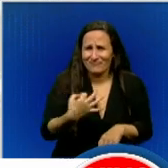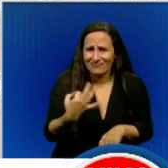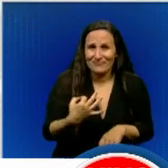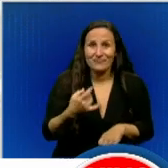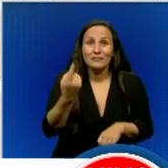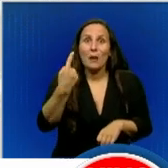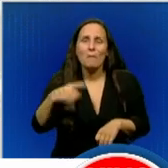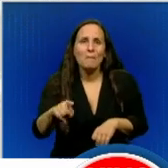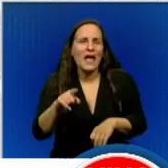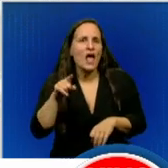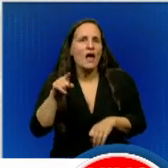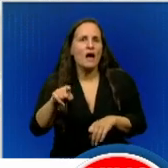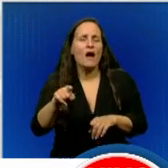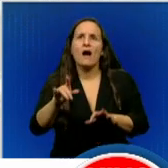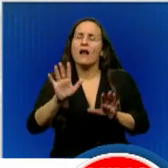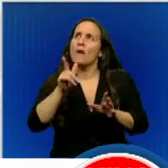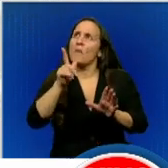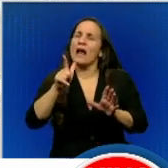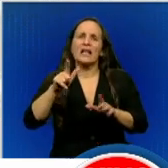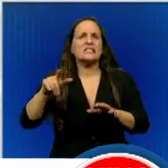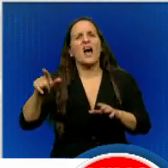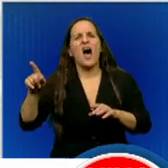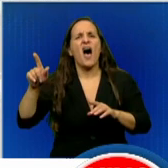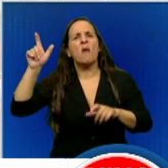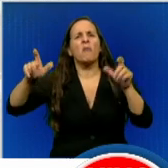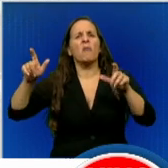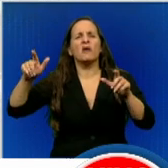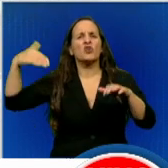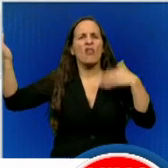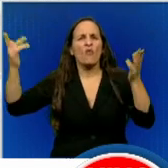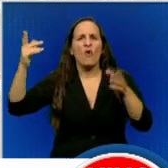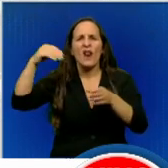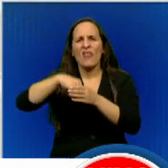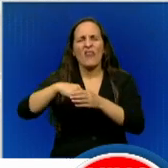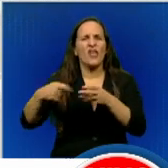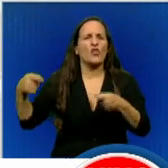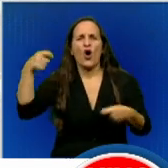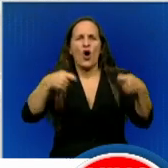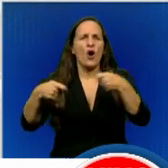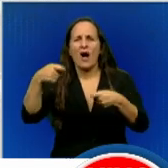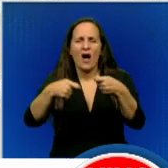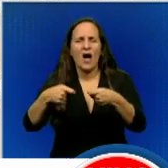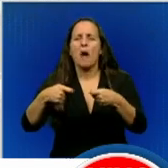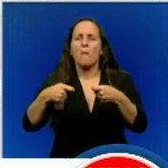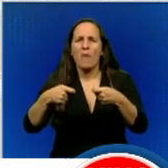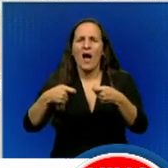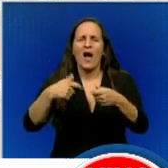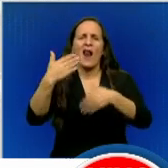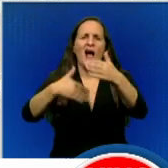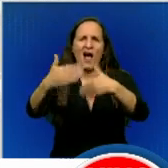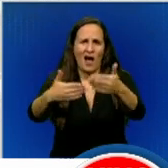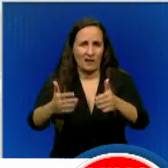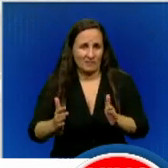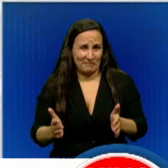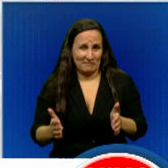solos atraerán las inversiones de locales y extranjeros todo lo cual nos hará salir adelante todavía hemos escuchado más de